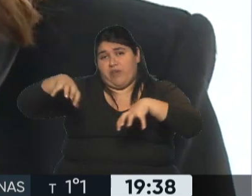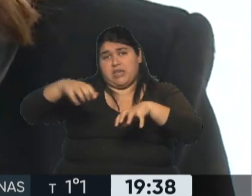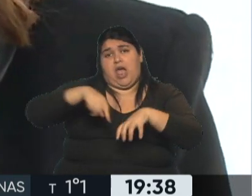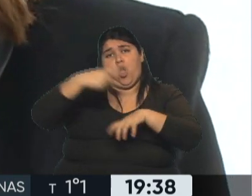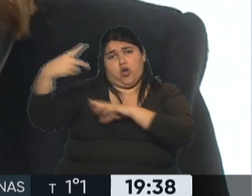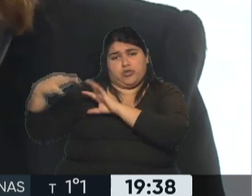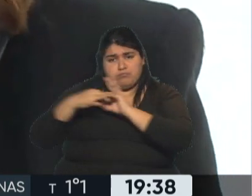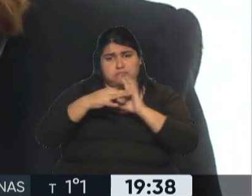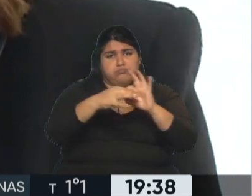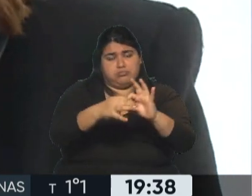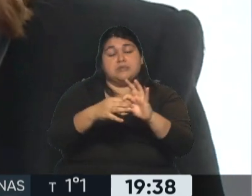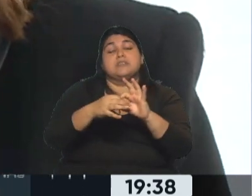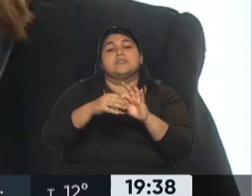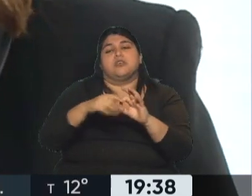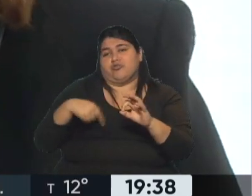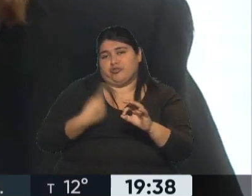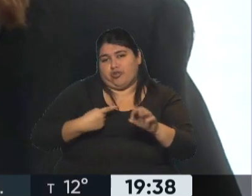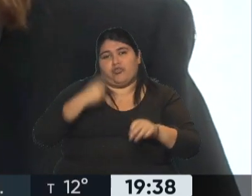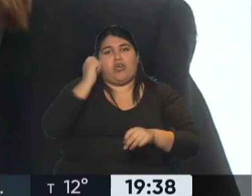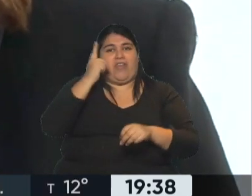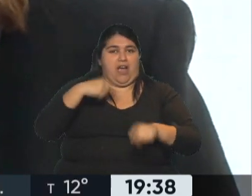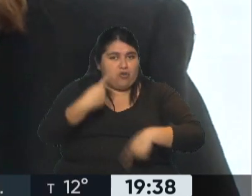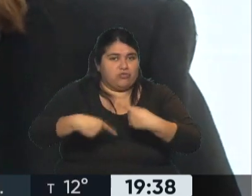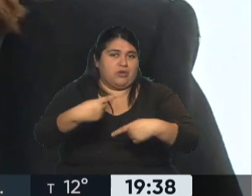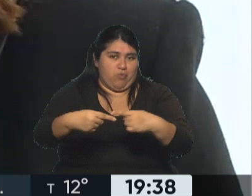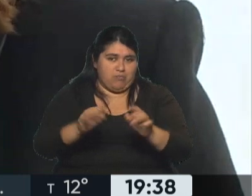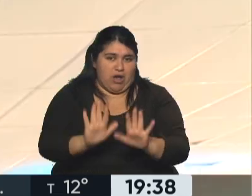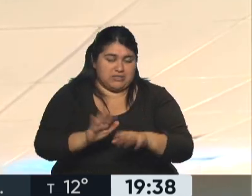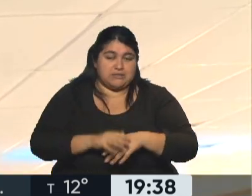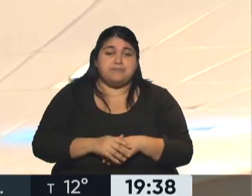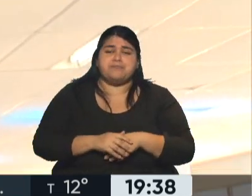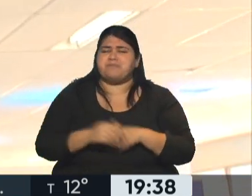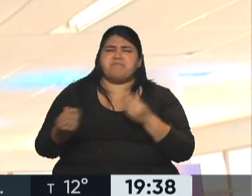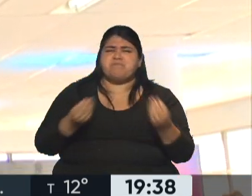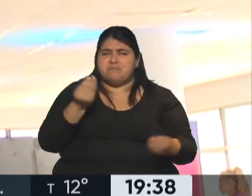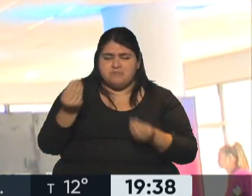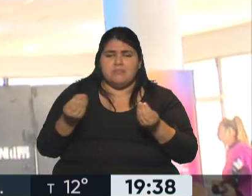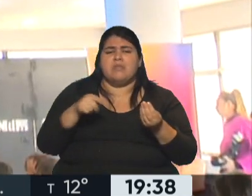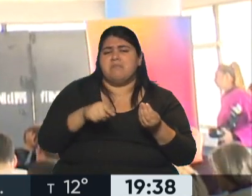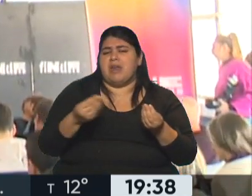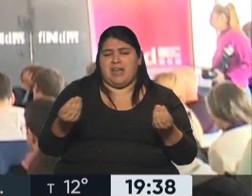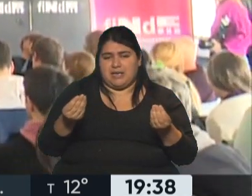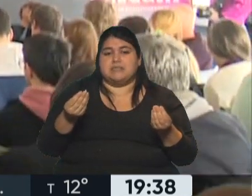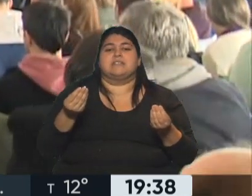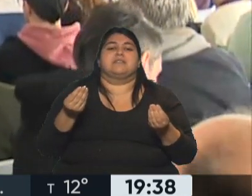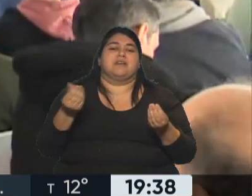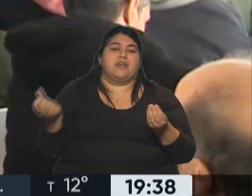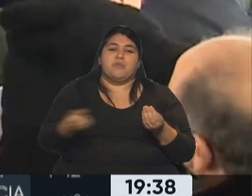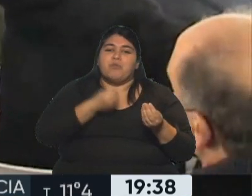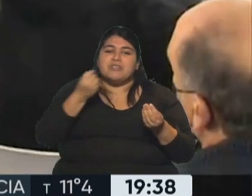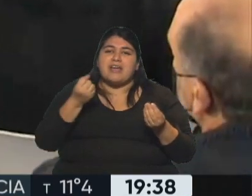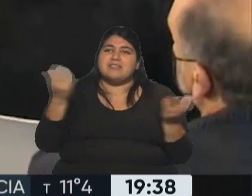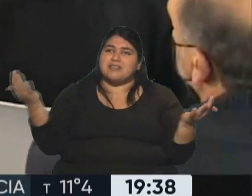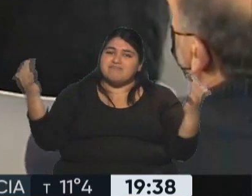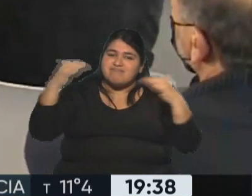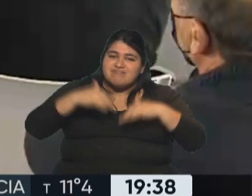los encuentros regionales y que vamos a seguir haciendo Y que lo que se trata es poner en comunicación en encuentro algo que